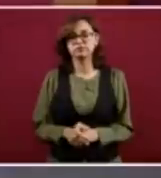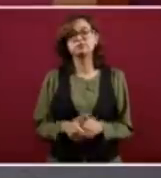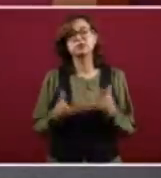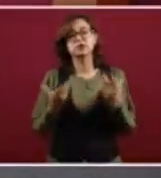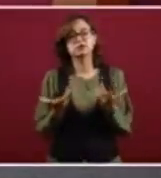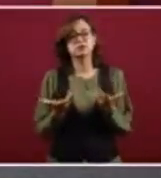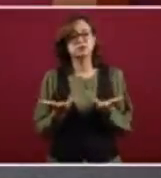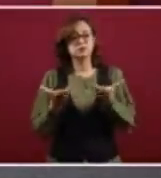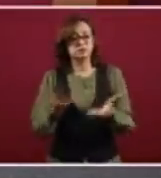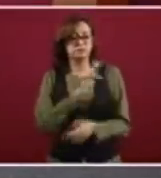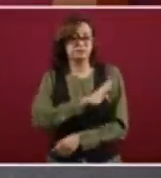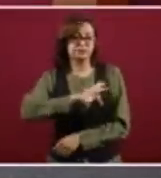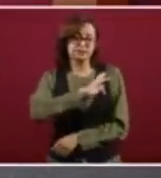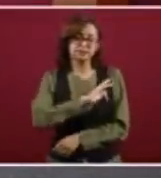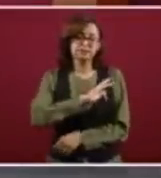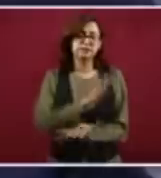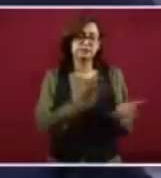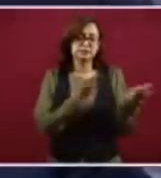felicitamos por estar aquí.